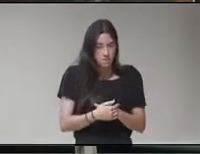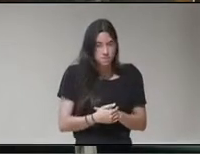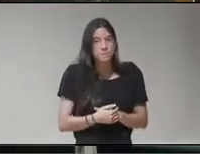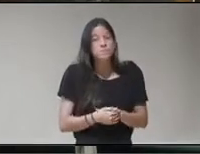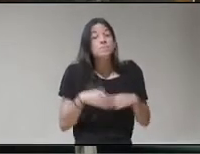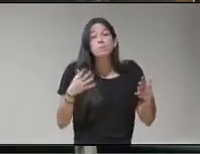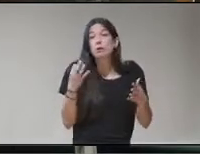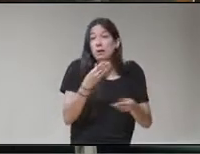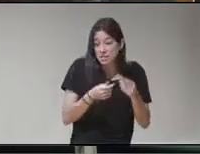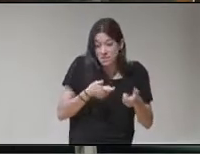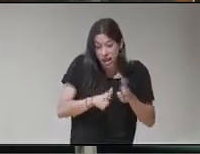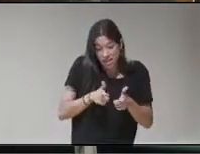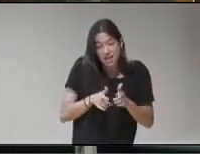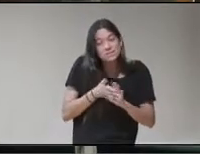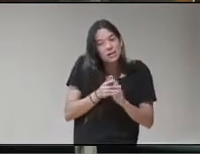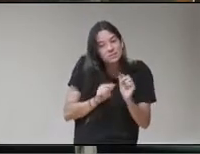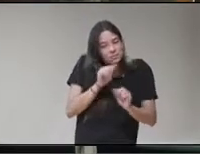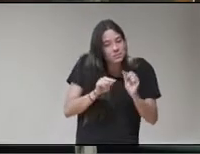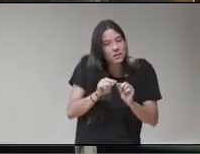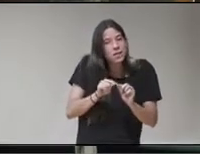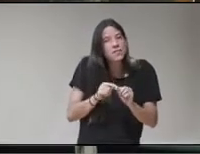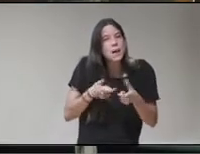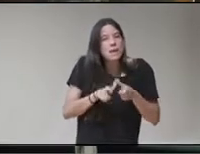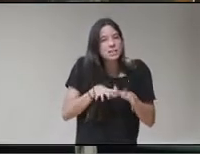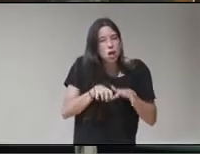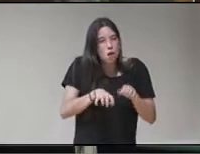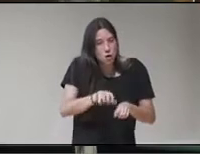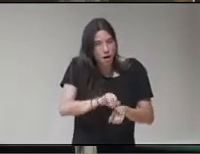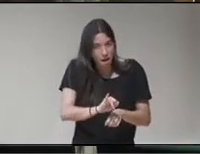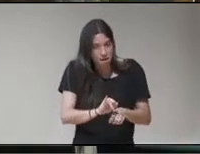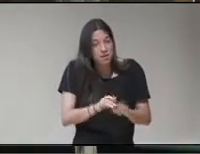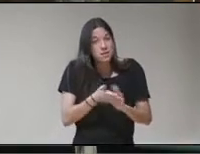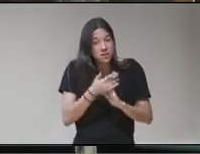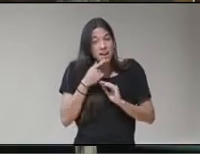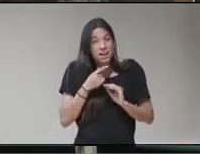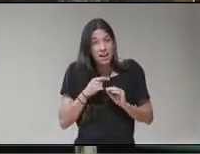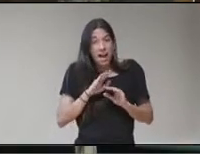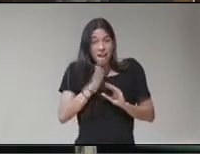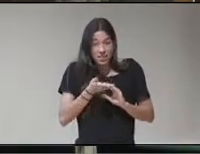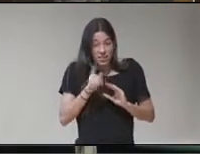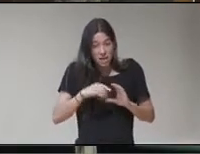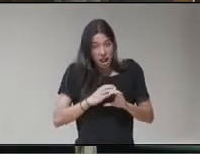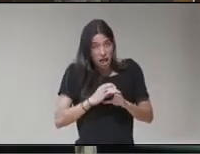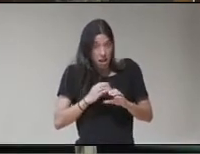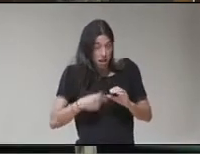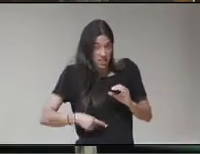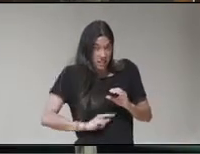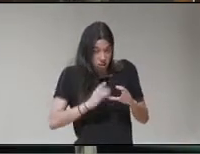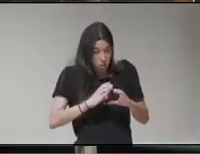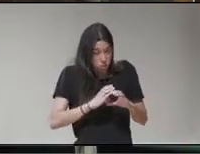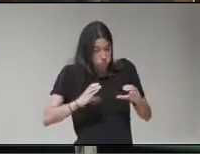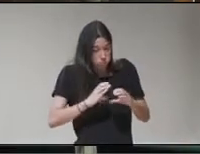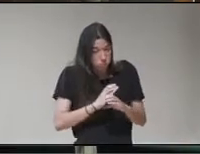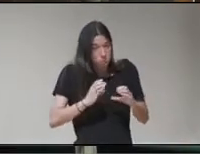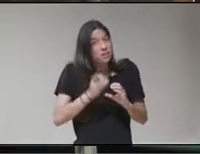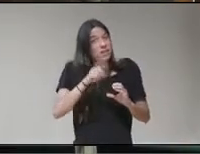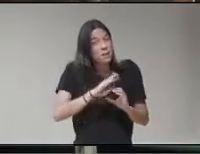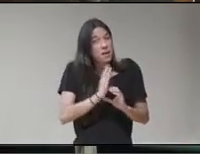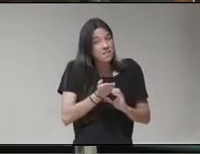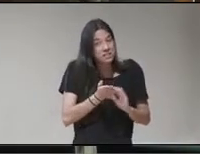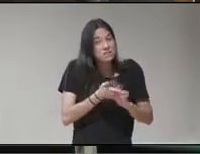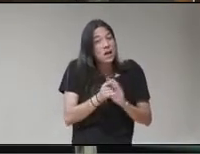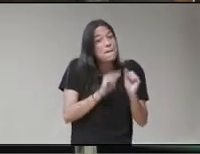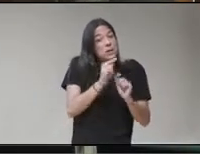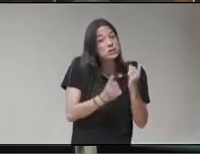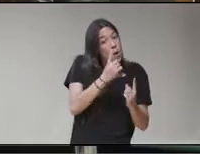bacterias están siendo infectadas por bacteriófagos y se están lisando en la luz intestinal, algunos de los virus que producen pueden entrar al